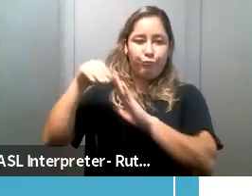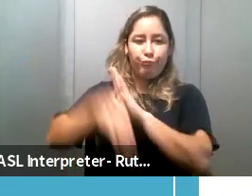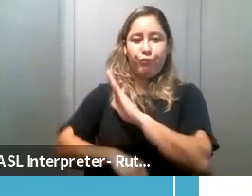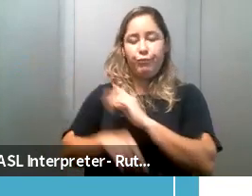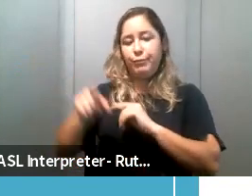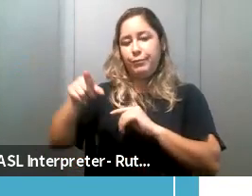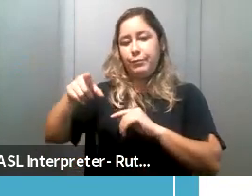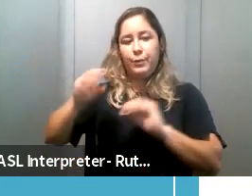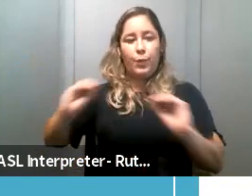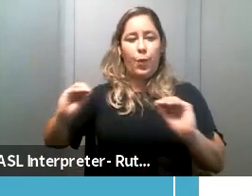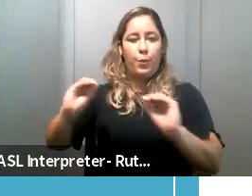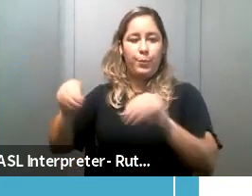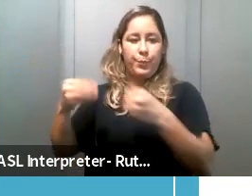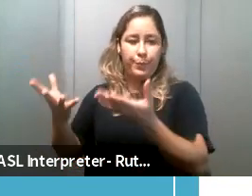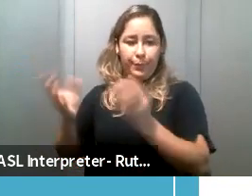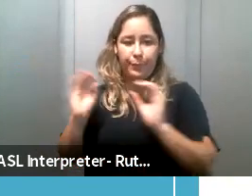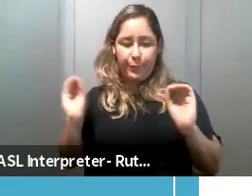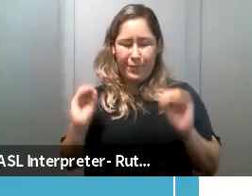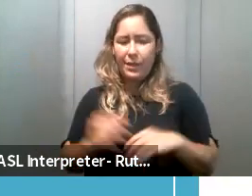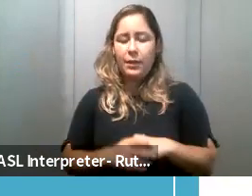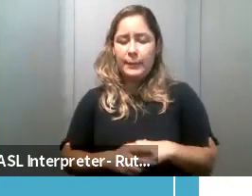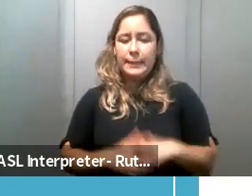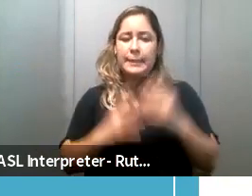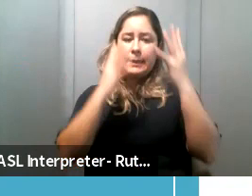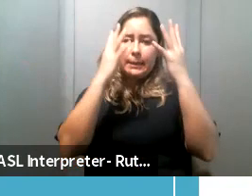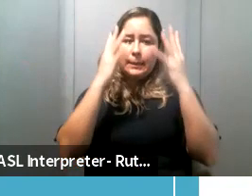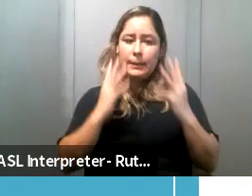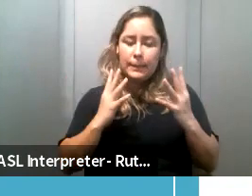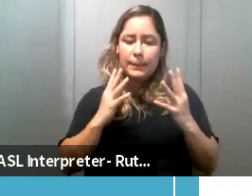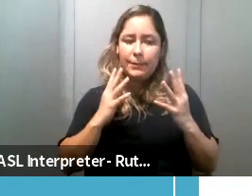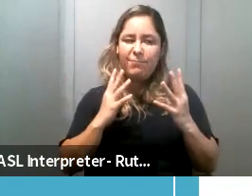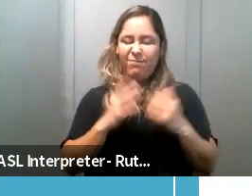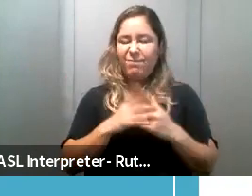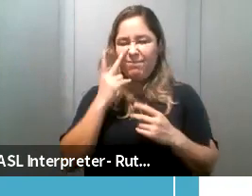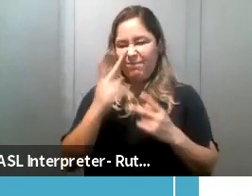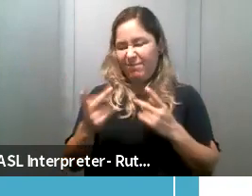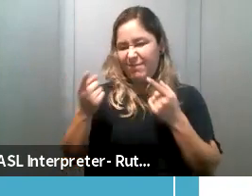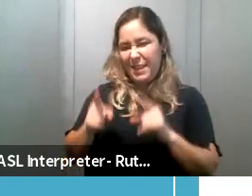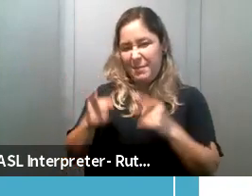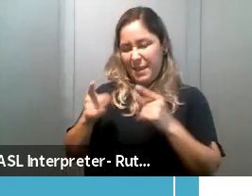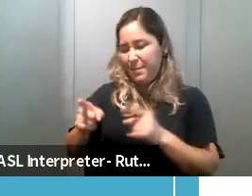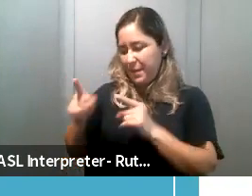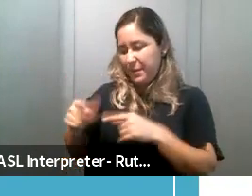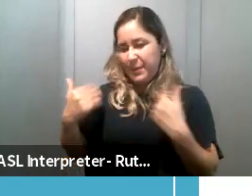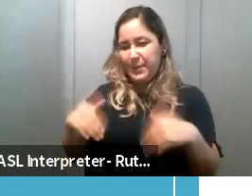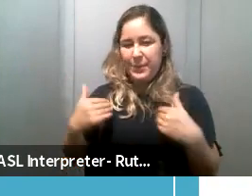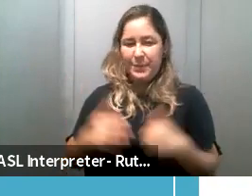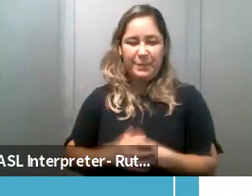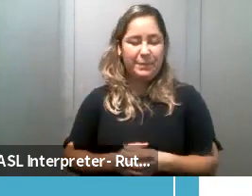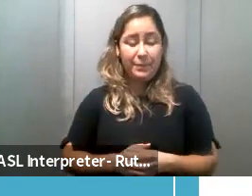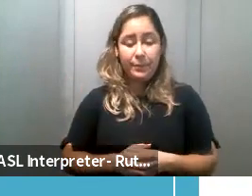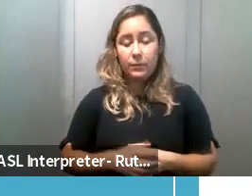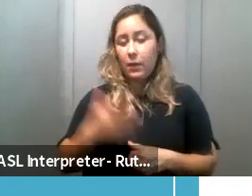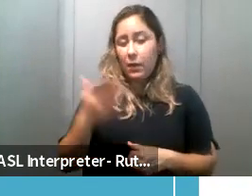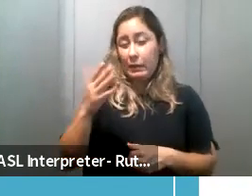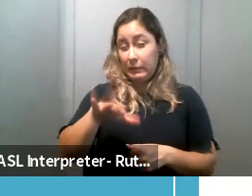es muy trágico lo que está pasando en los centros de detención, porque solo en el último